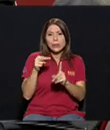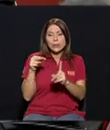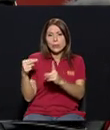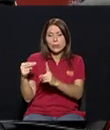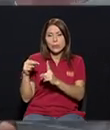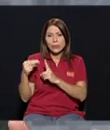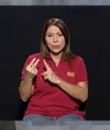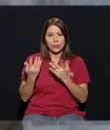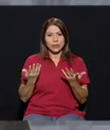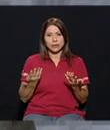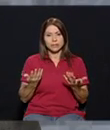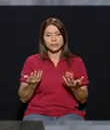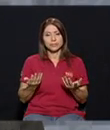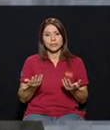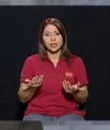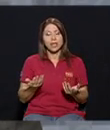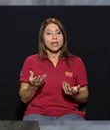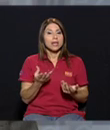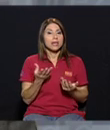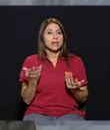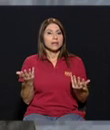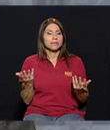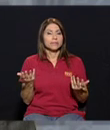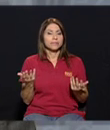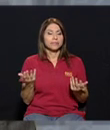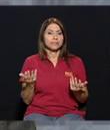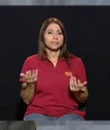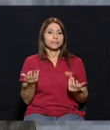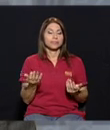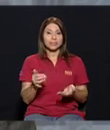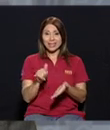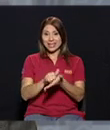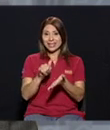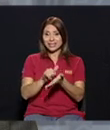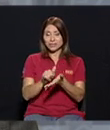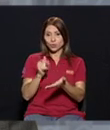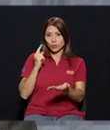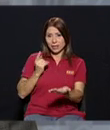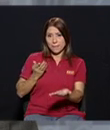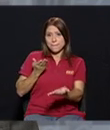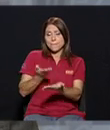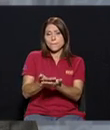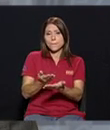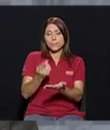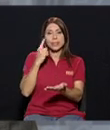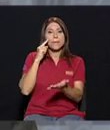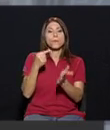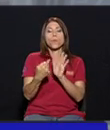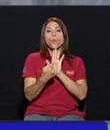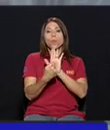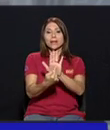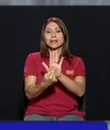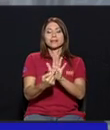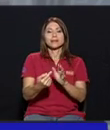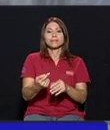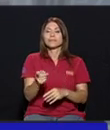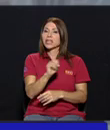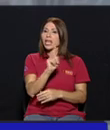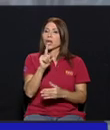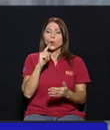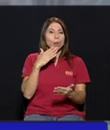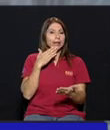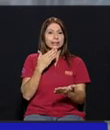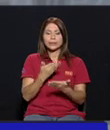en el seno de ellas. Y esto demuestra que no es conveniente para